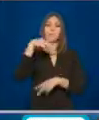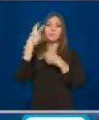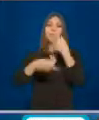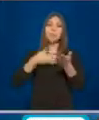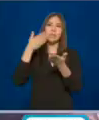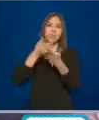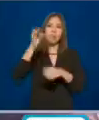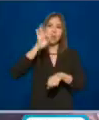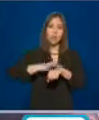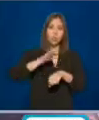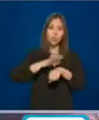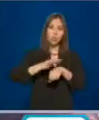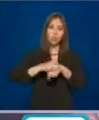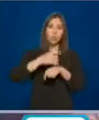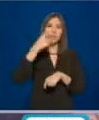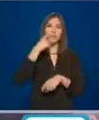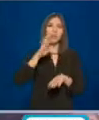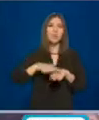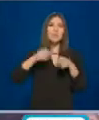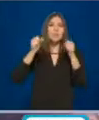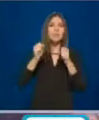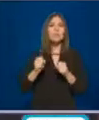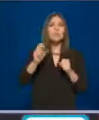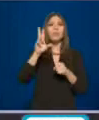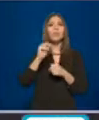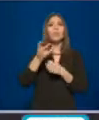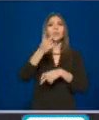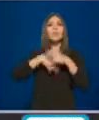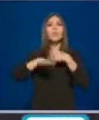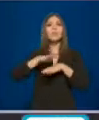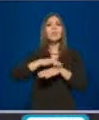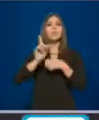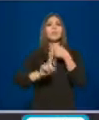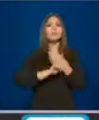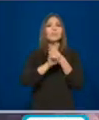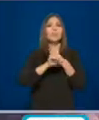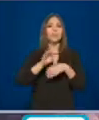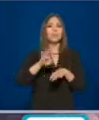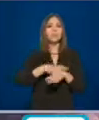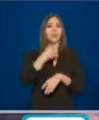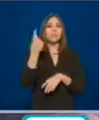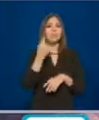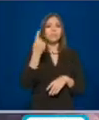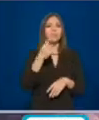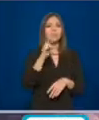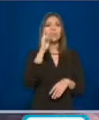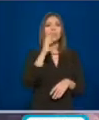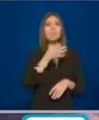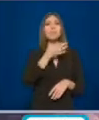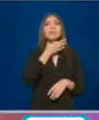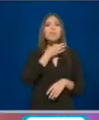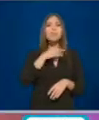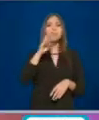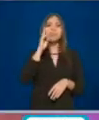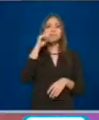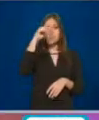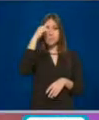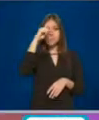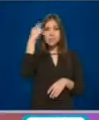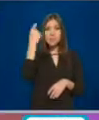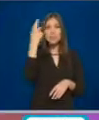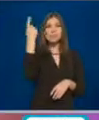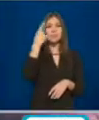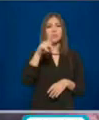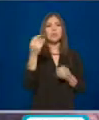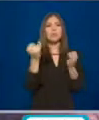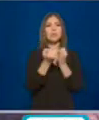que vaya a haber más complicaciones a otro nivel, porque las mucosas evidentes, pues bueno, nos dicen aquí están las lesiones, pero puede haber en